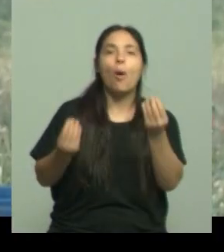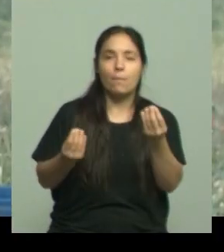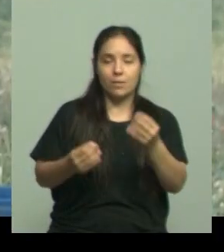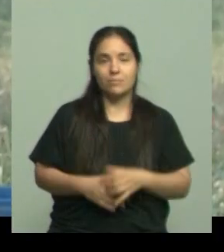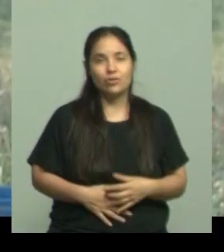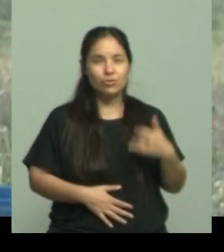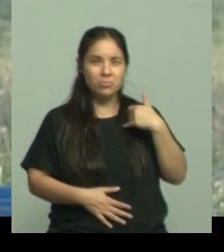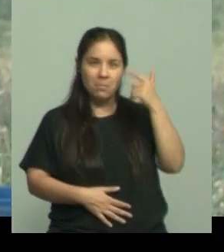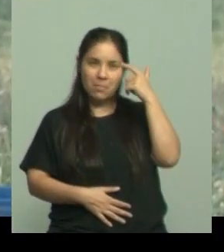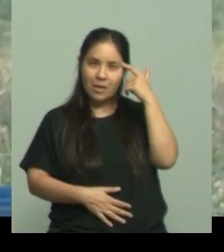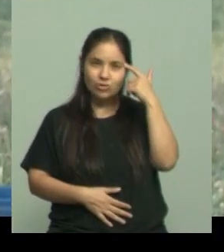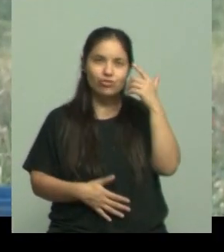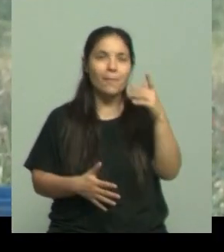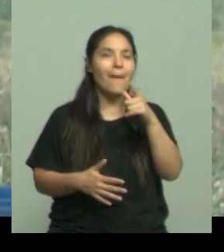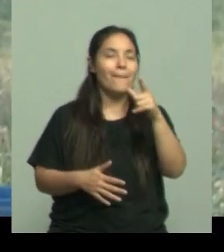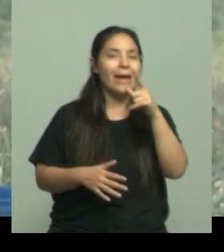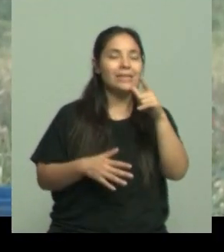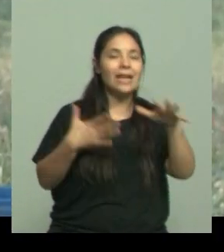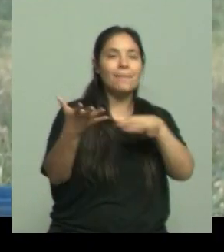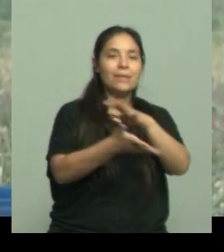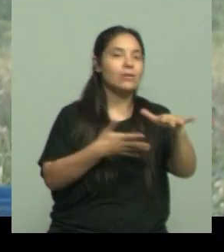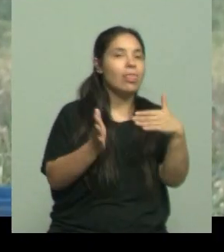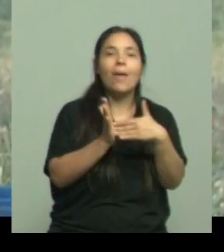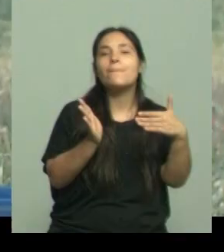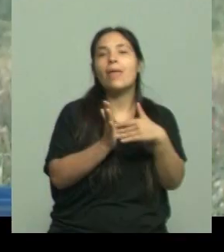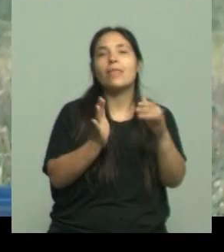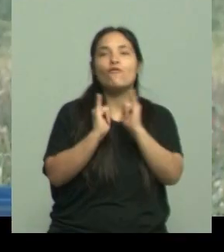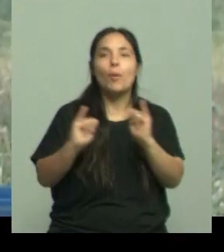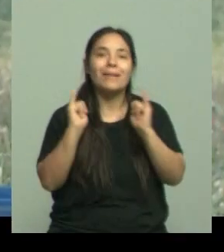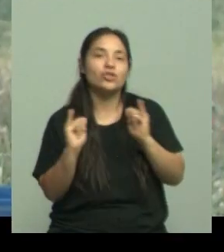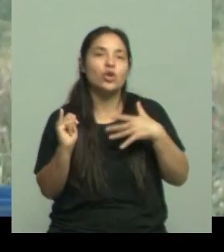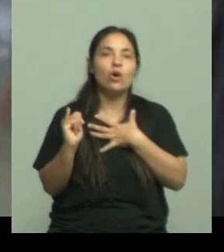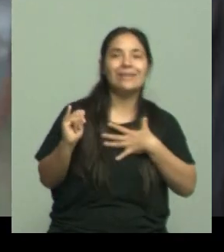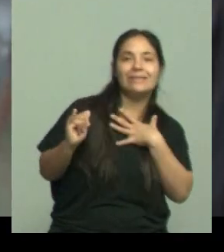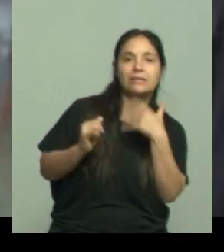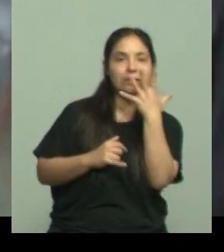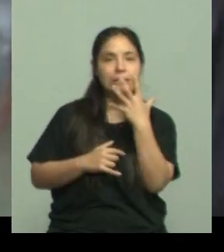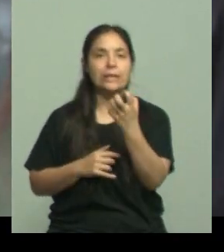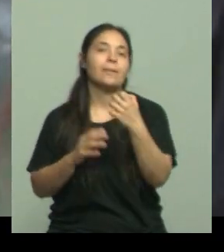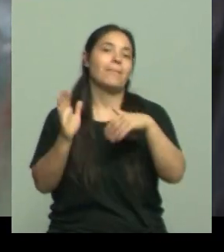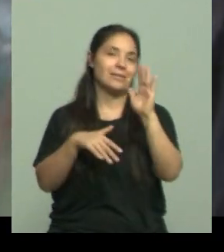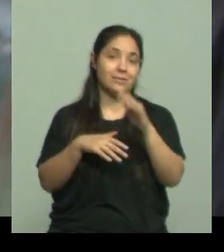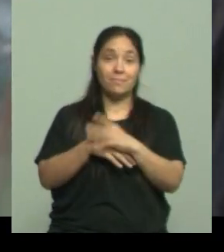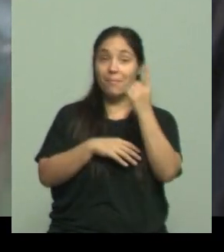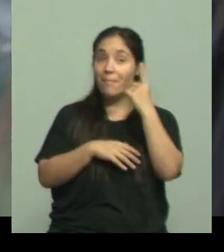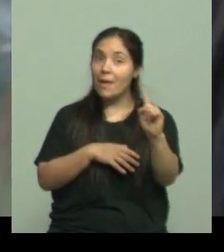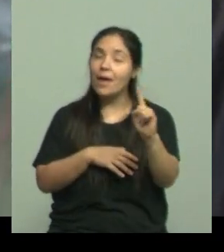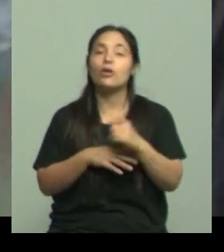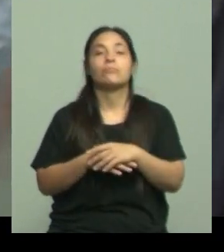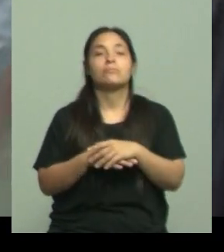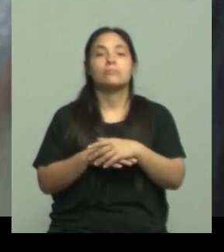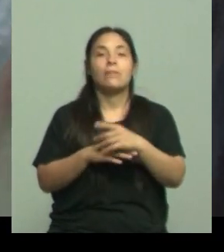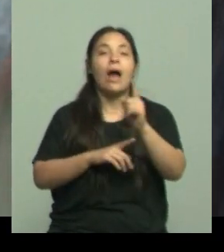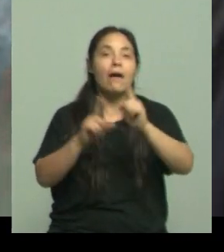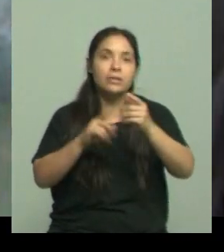veces la gente se deja llevar por una sensación, una situación, un dato y demás. Pero en el corto plazo